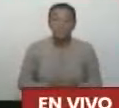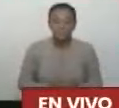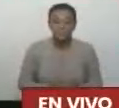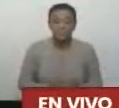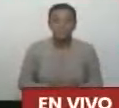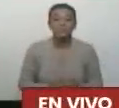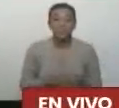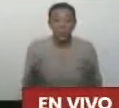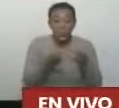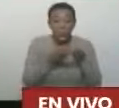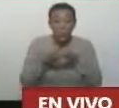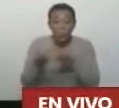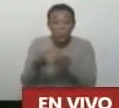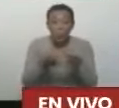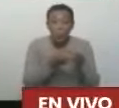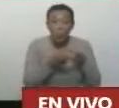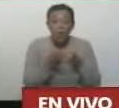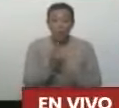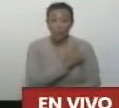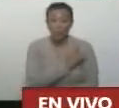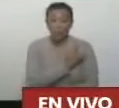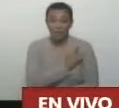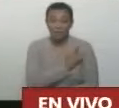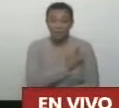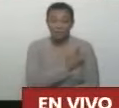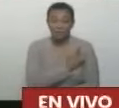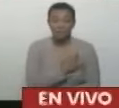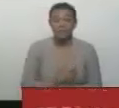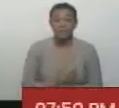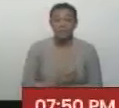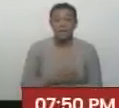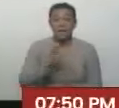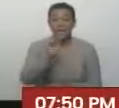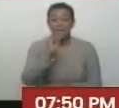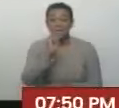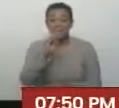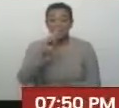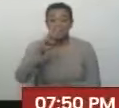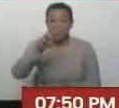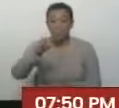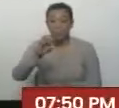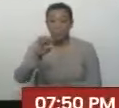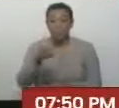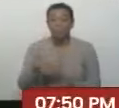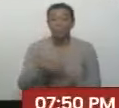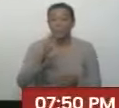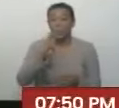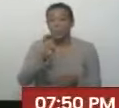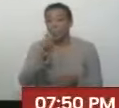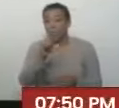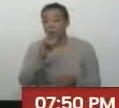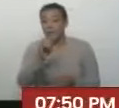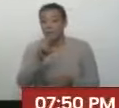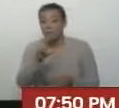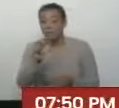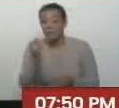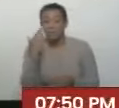Ya Jesús Simancas está en la Universidad Simón Bolívar, ¿verdad? Imagínate tú, dice